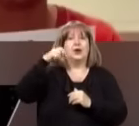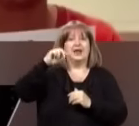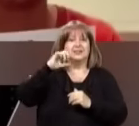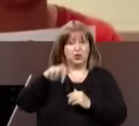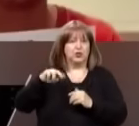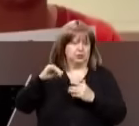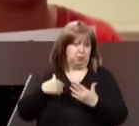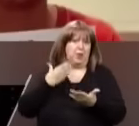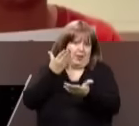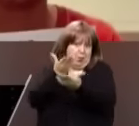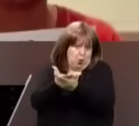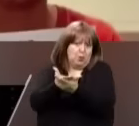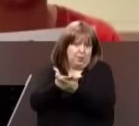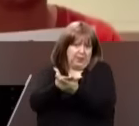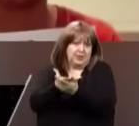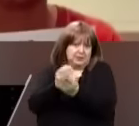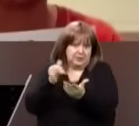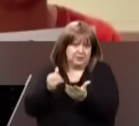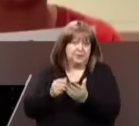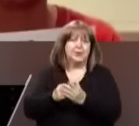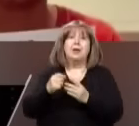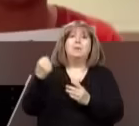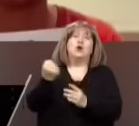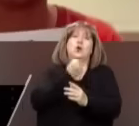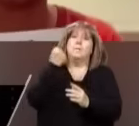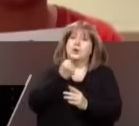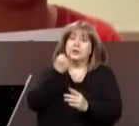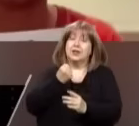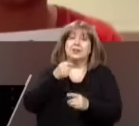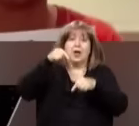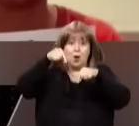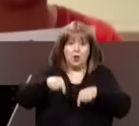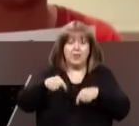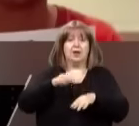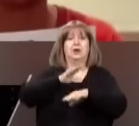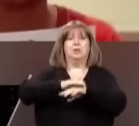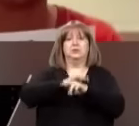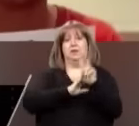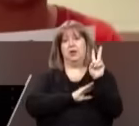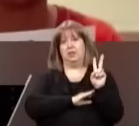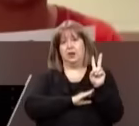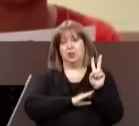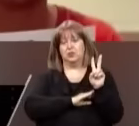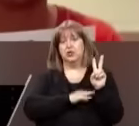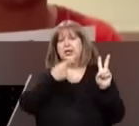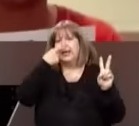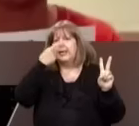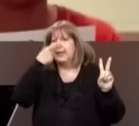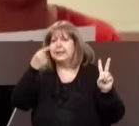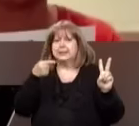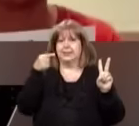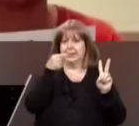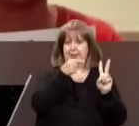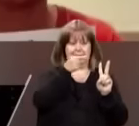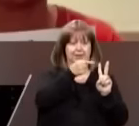concretamente, pero a ver... Lo visceral era la cuestión de la responsabilidad, nos interesaba toda la imputación,